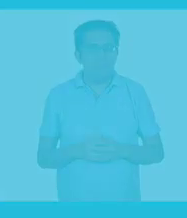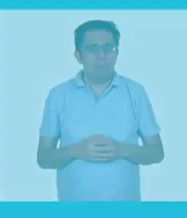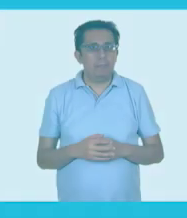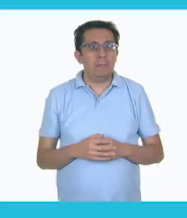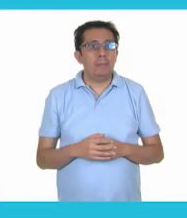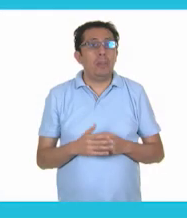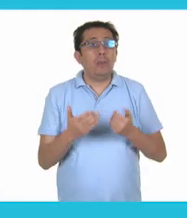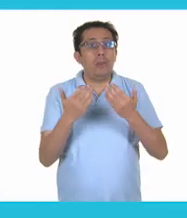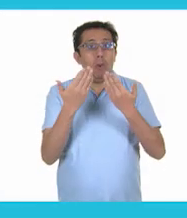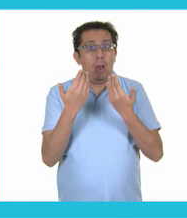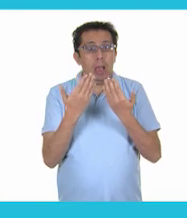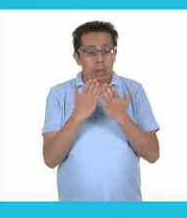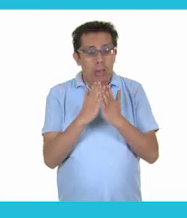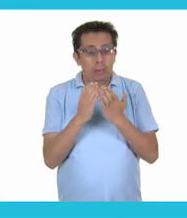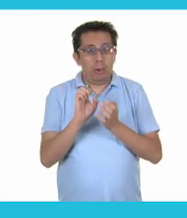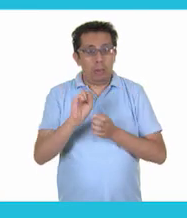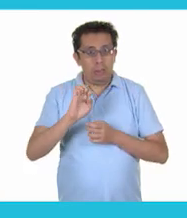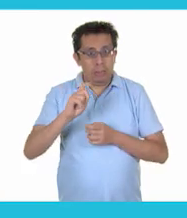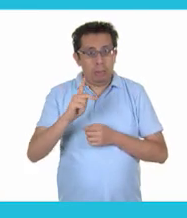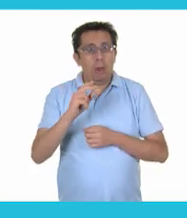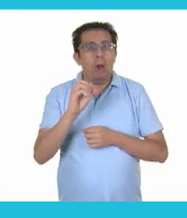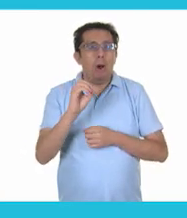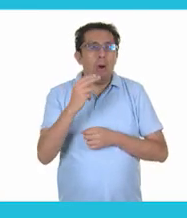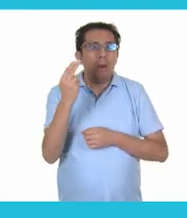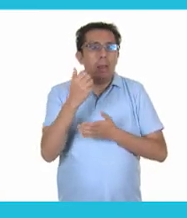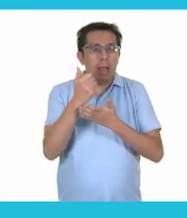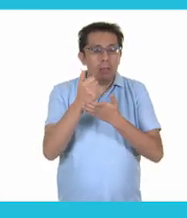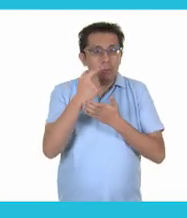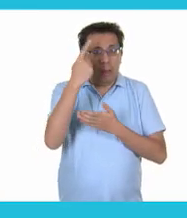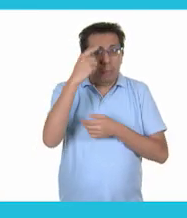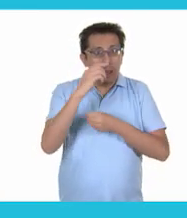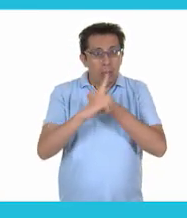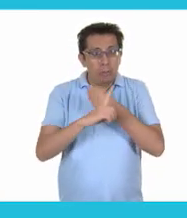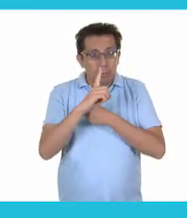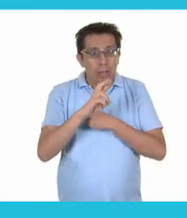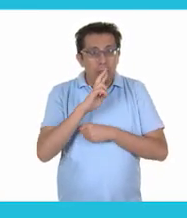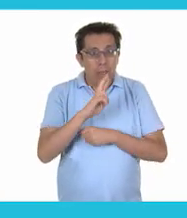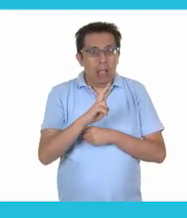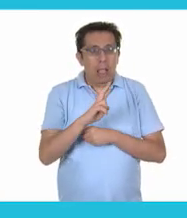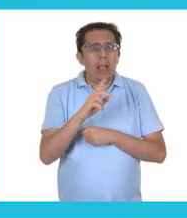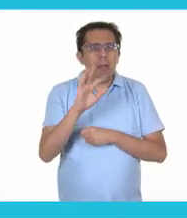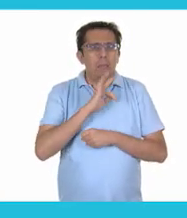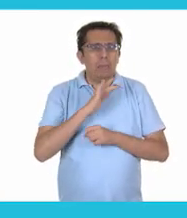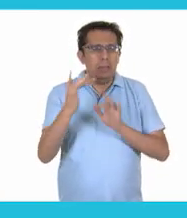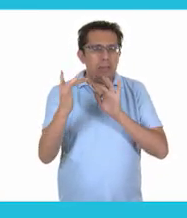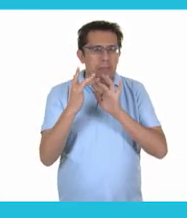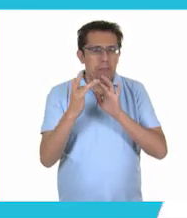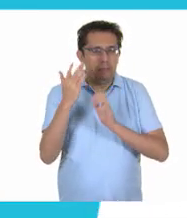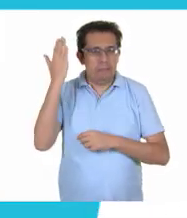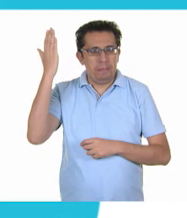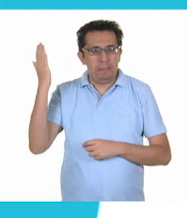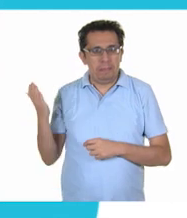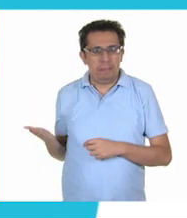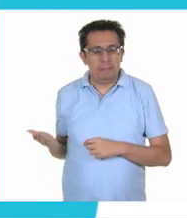Si no tienes el libro de texto o necesitas ayuda para resolver tus dudas, contáctanos.